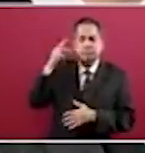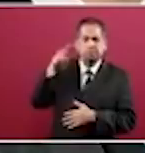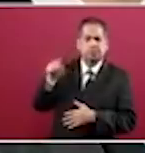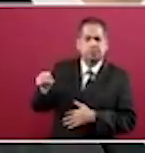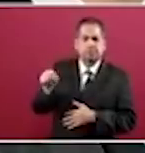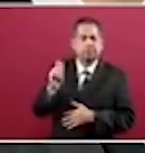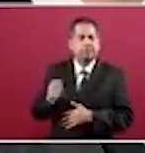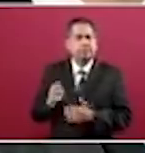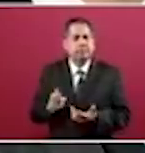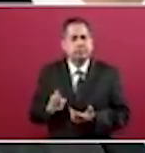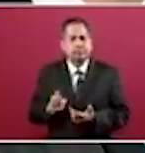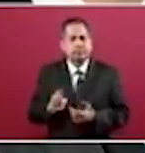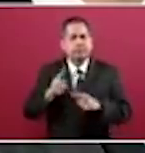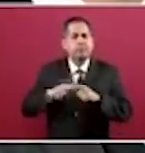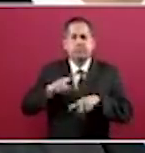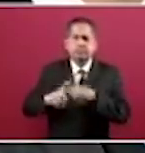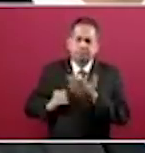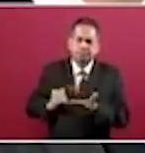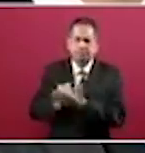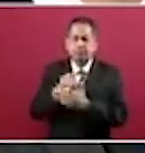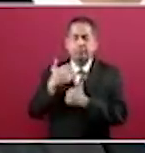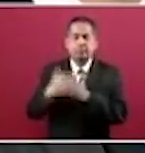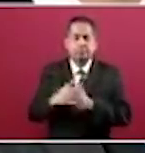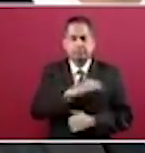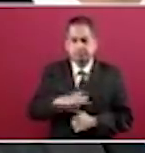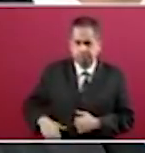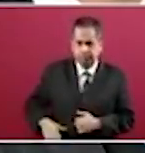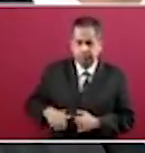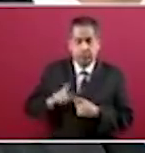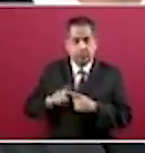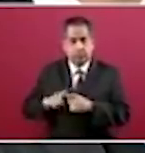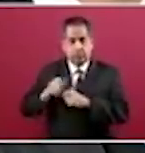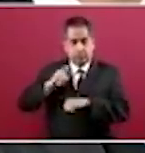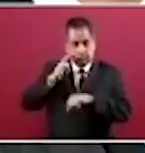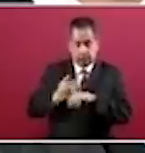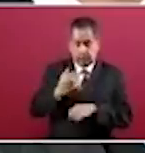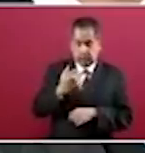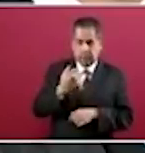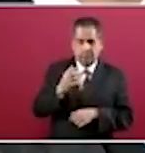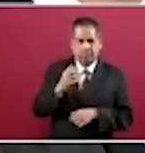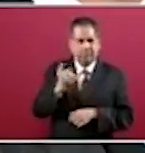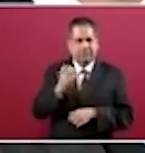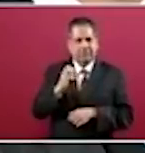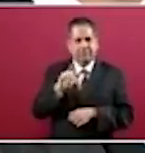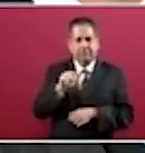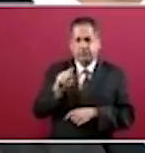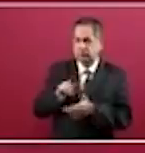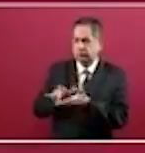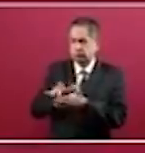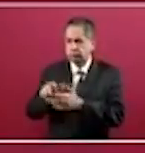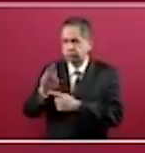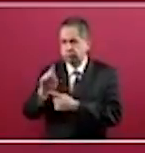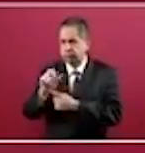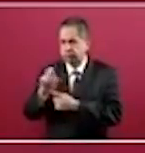si ¿quién va a determinar el candidato? ¿Si Jacob, que está impulsando a Miguel Barbosa, o